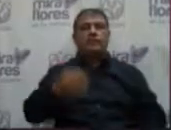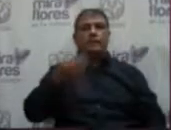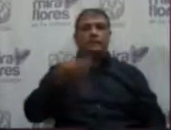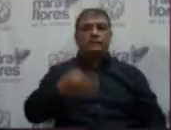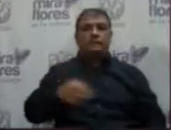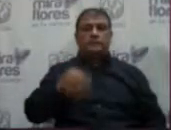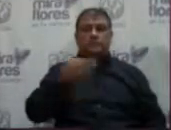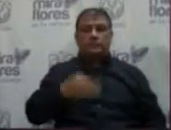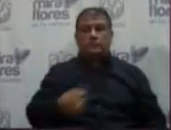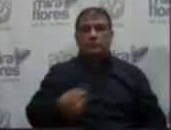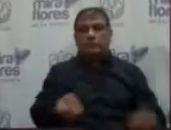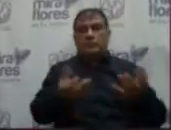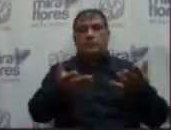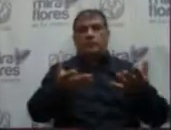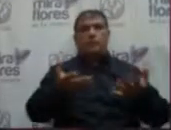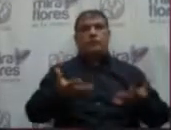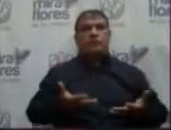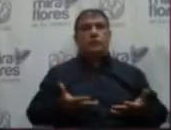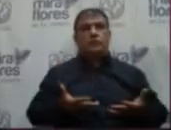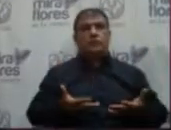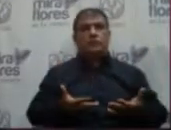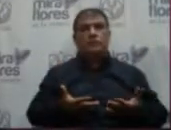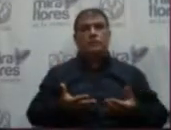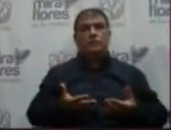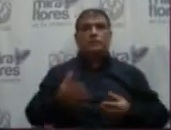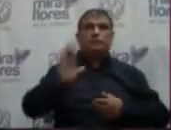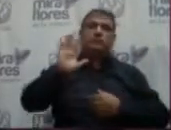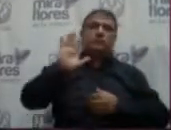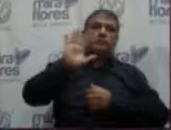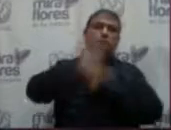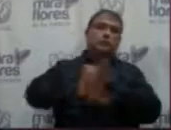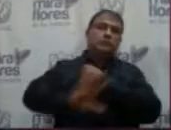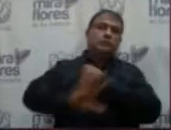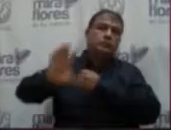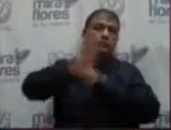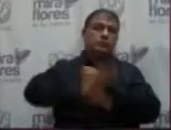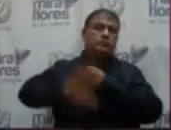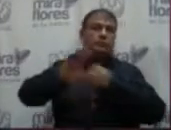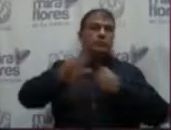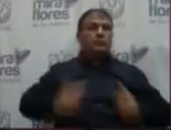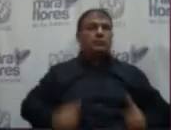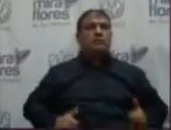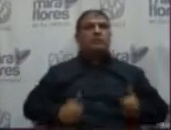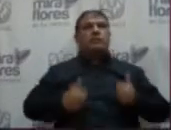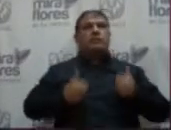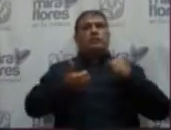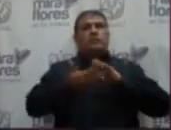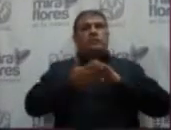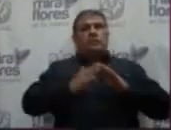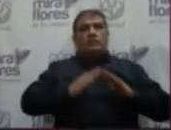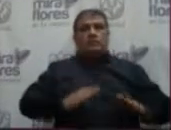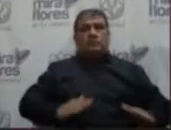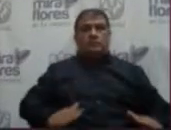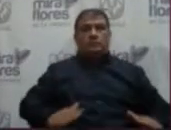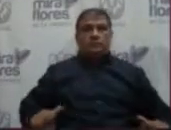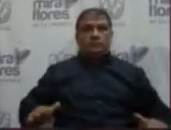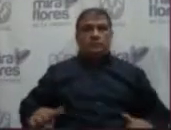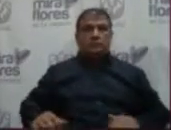Ser libres por siempre nos dio, a su sombra